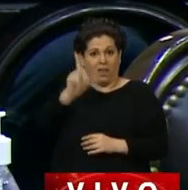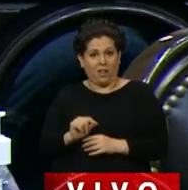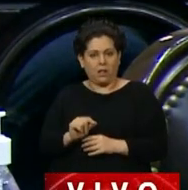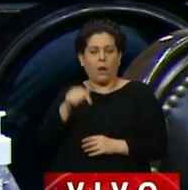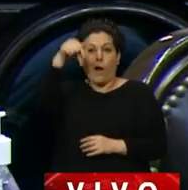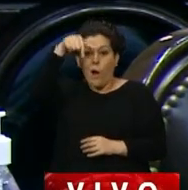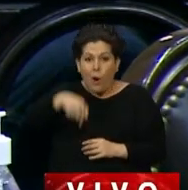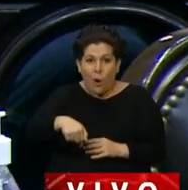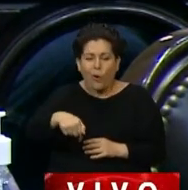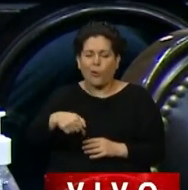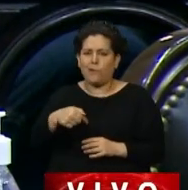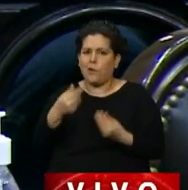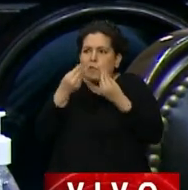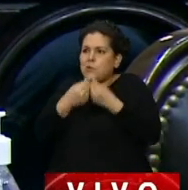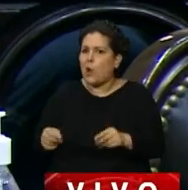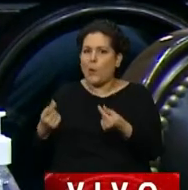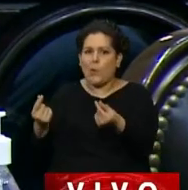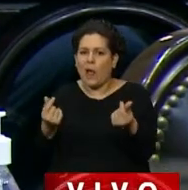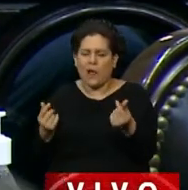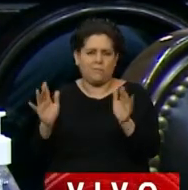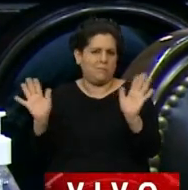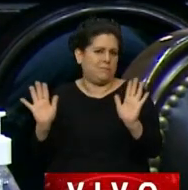justamente hoy en día no sobran los recursos,